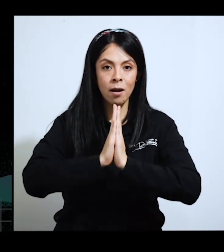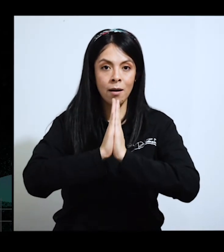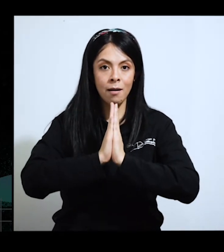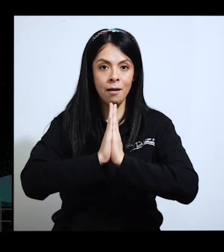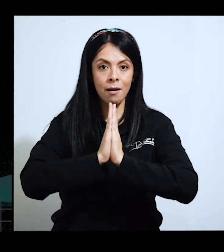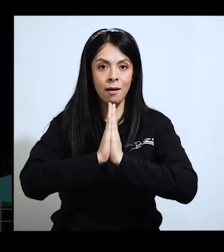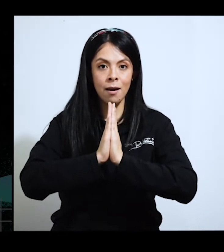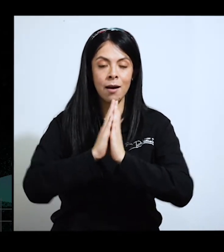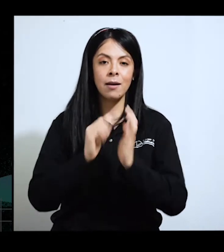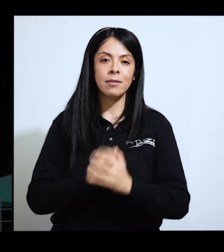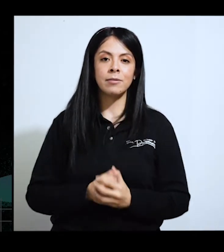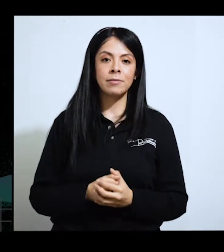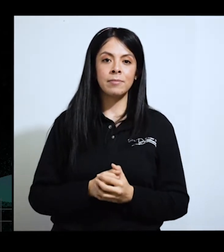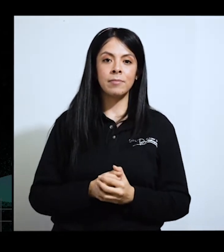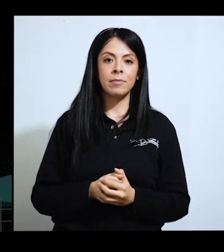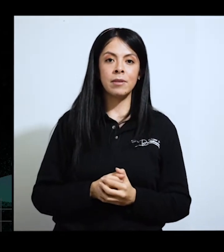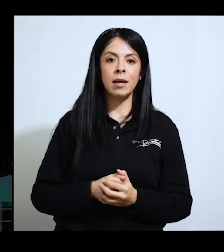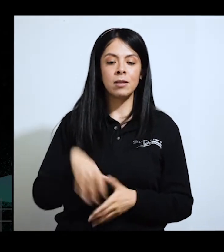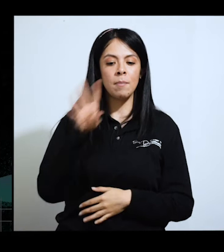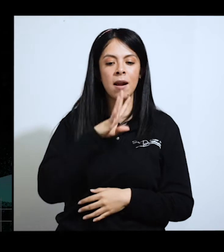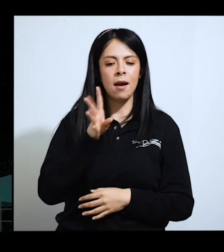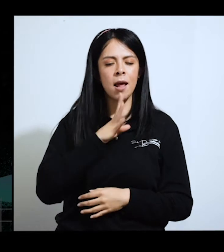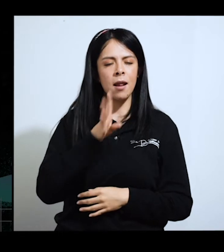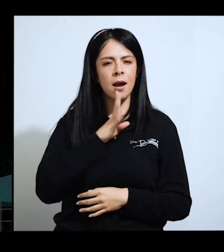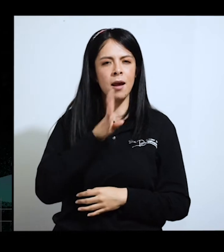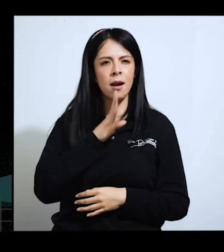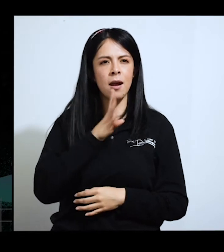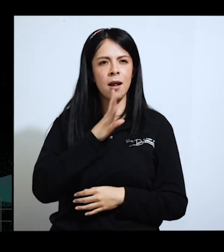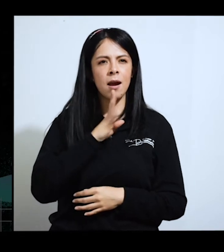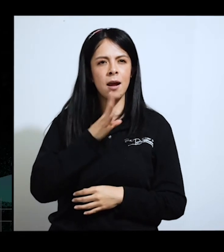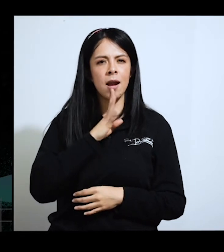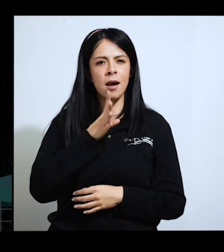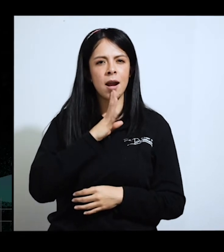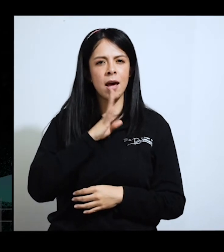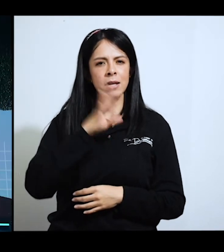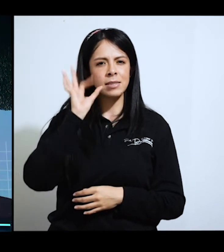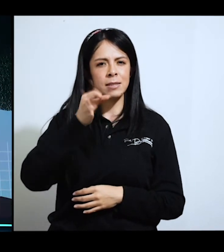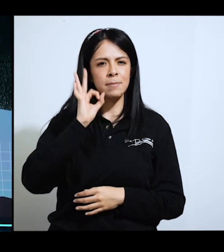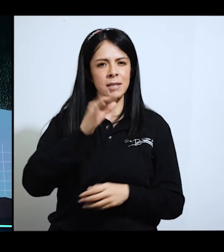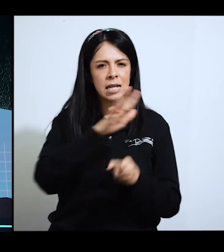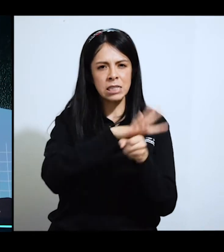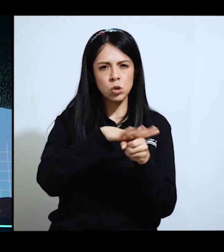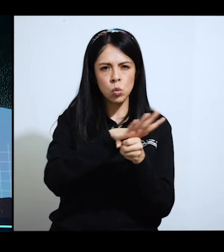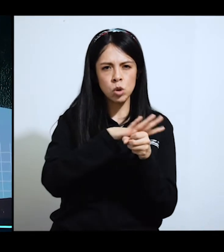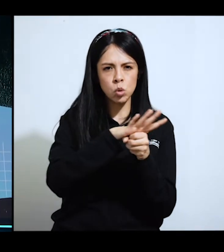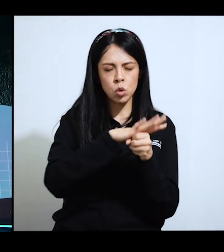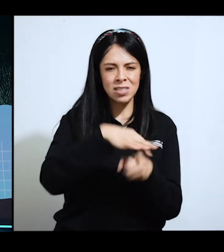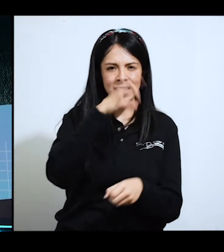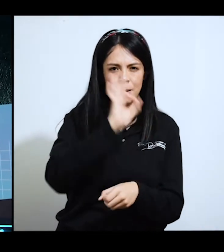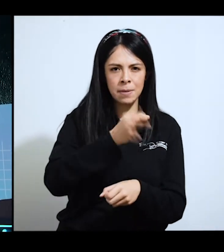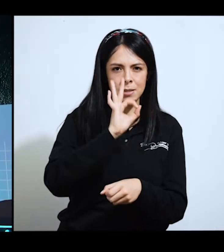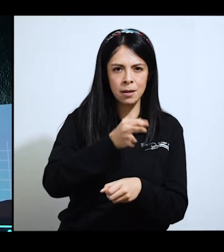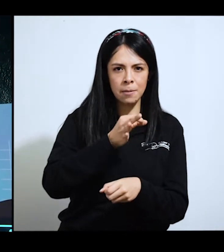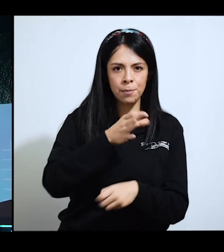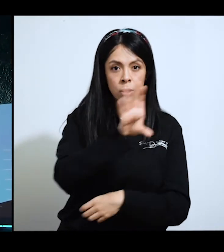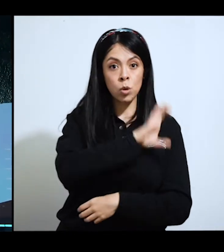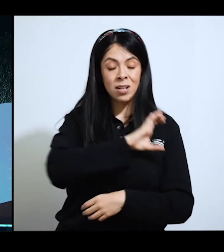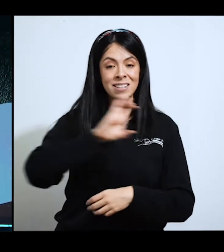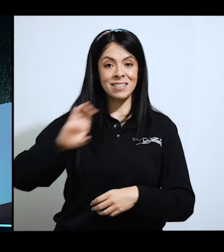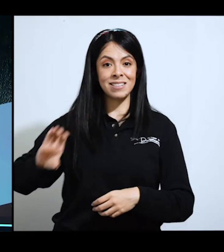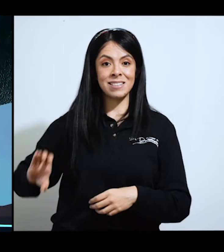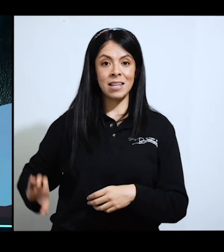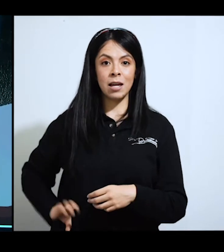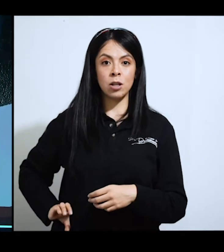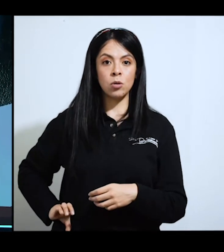Espíritu en todo momento y en toda ocasión. Pero si el cristiano no va a